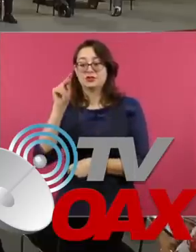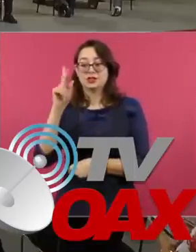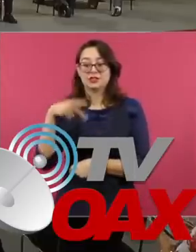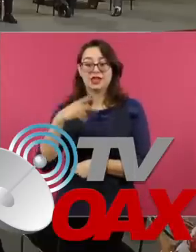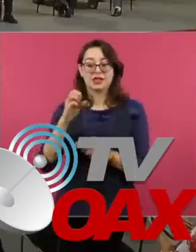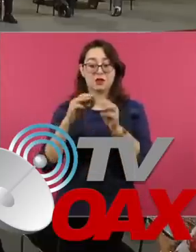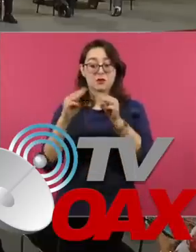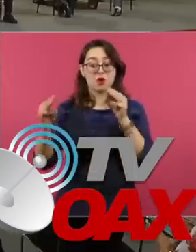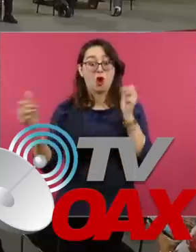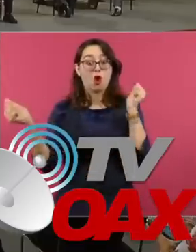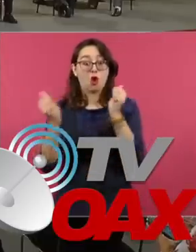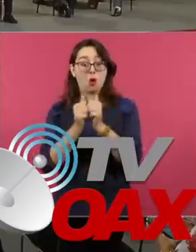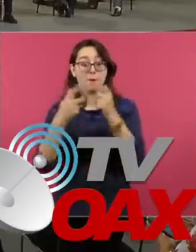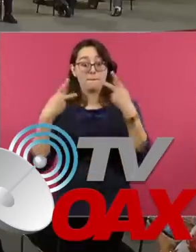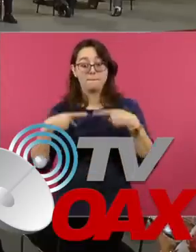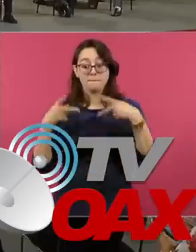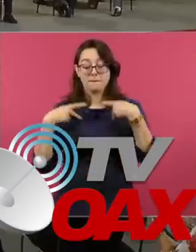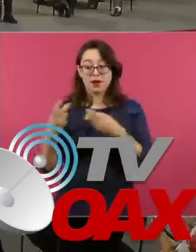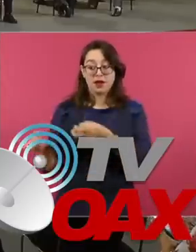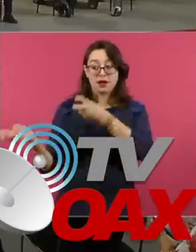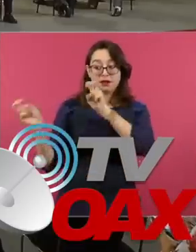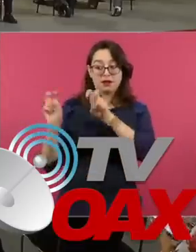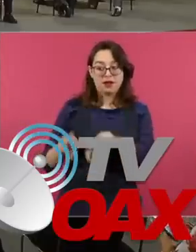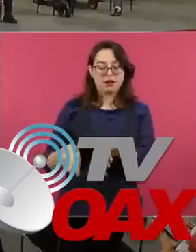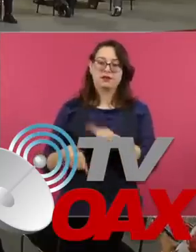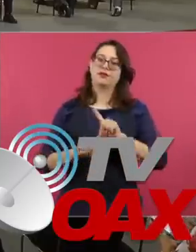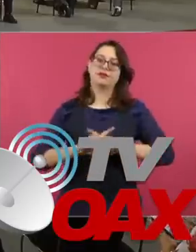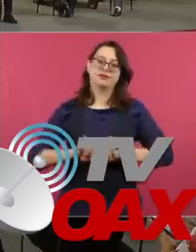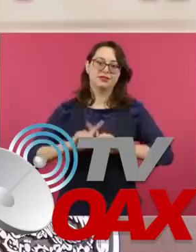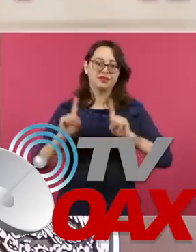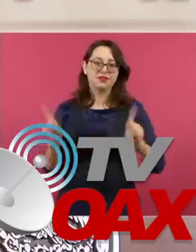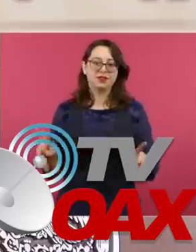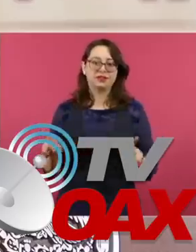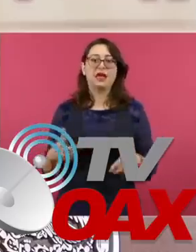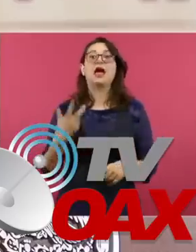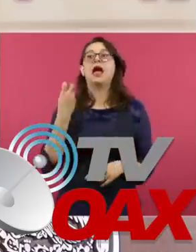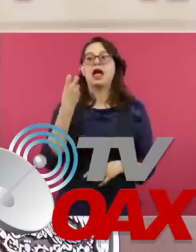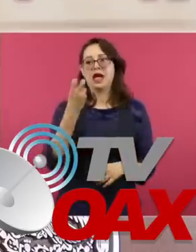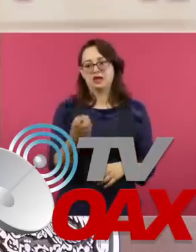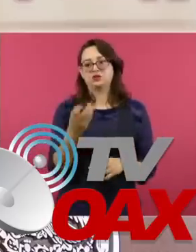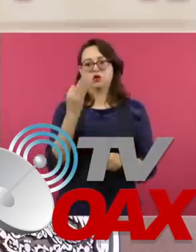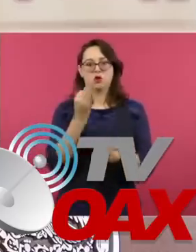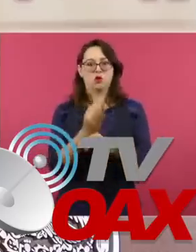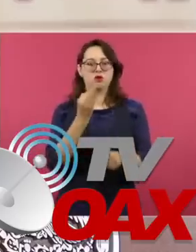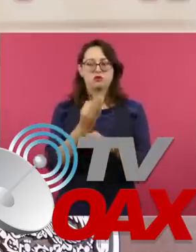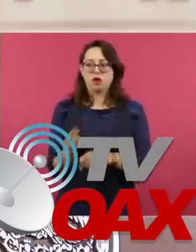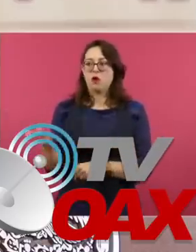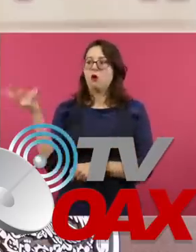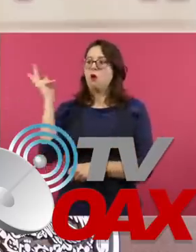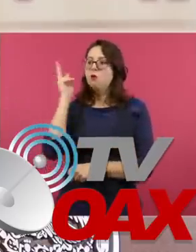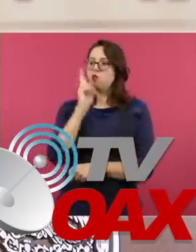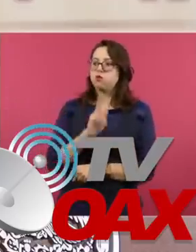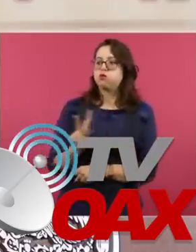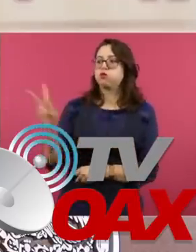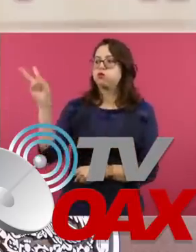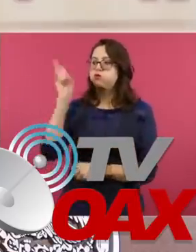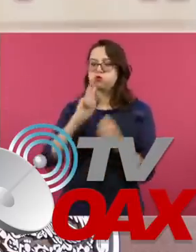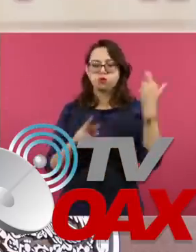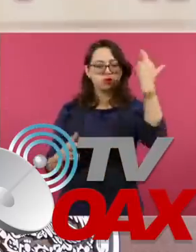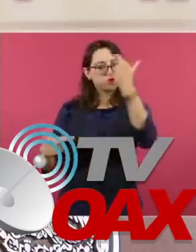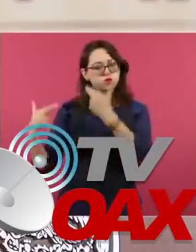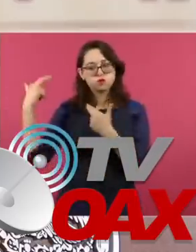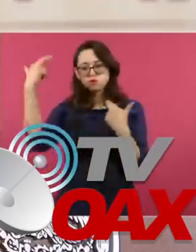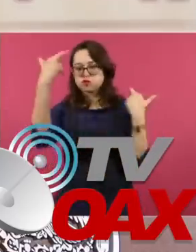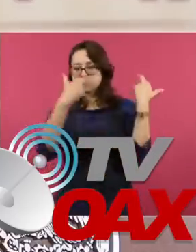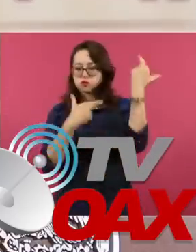los pasajeros que pueden ir a bordo del tren. Y todo esto se prueba dentro de este programa de validación en un proceso de revisión